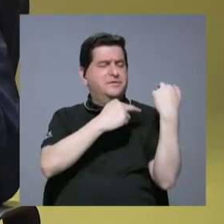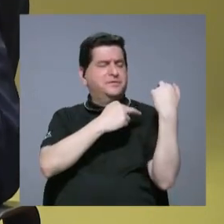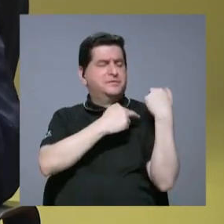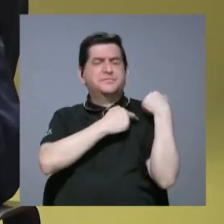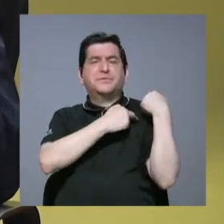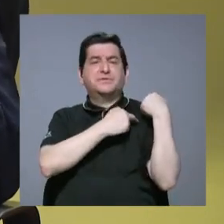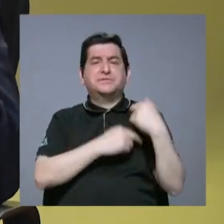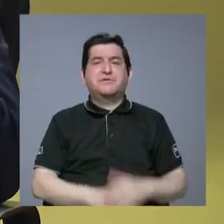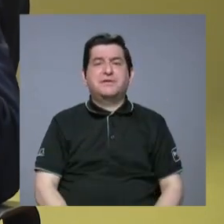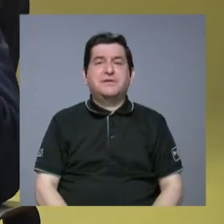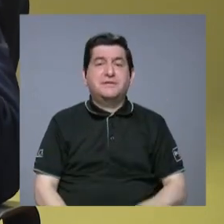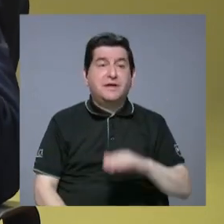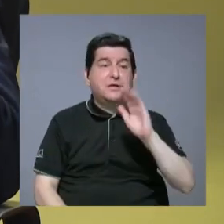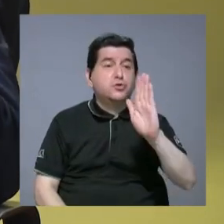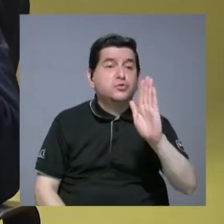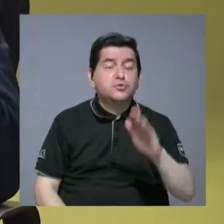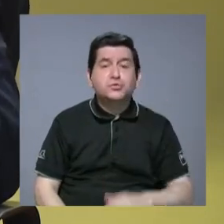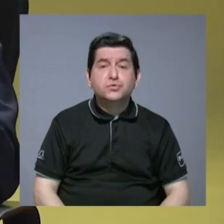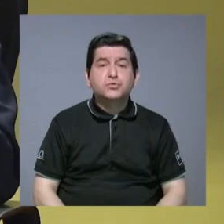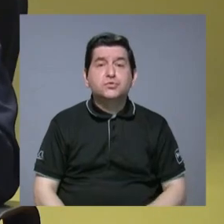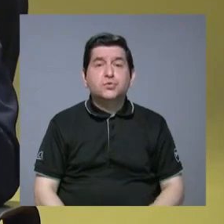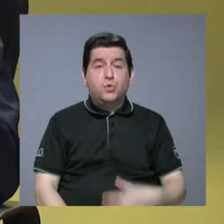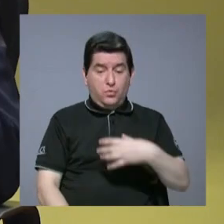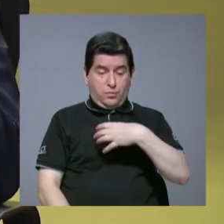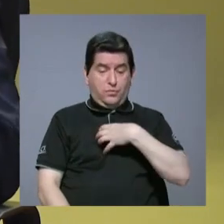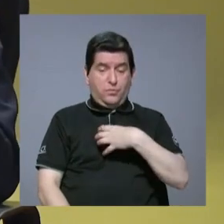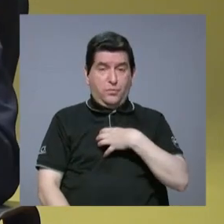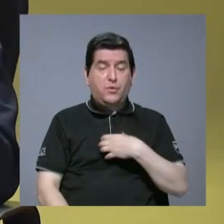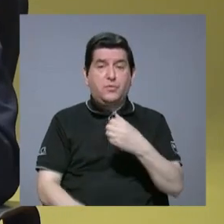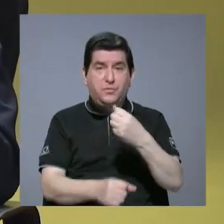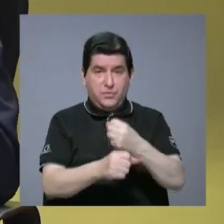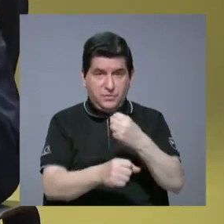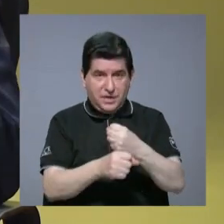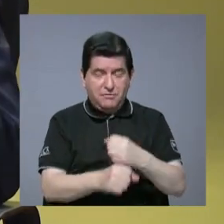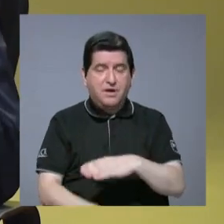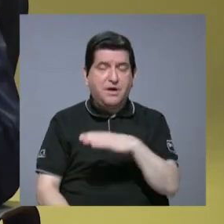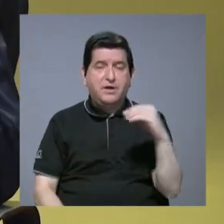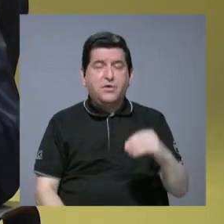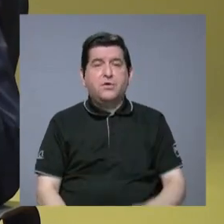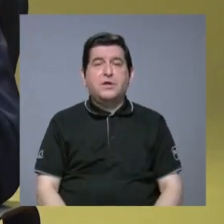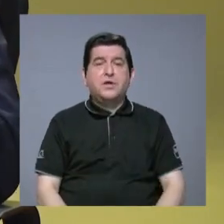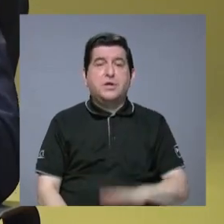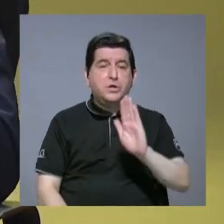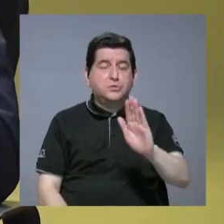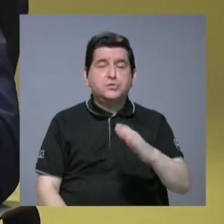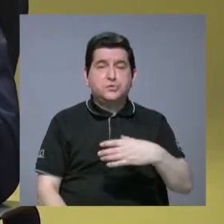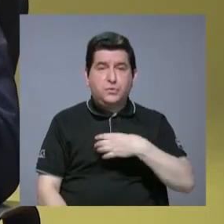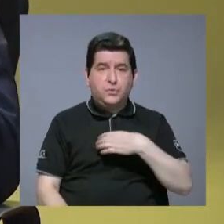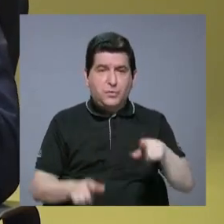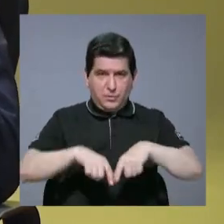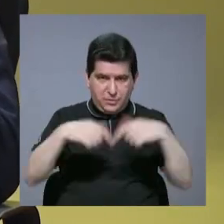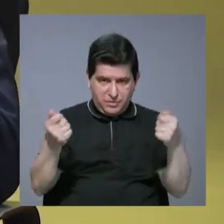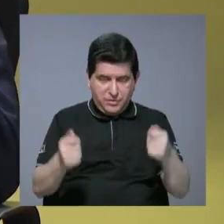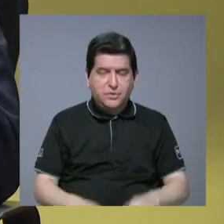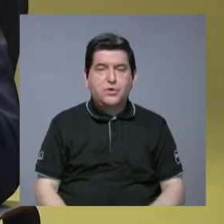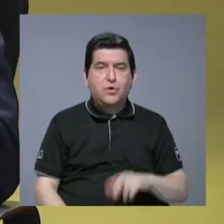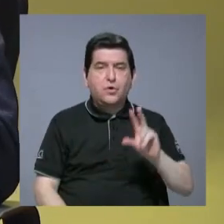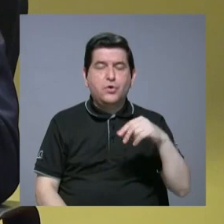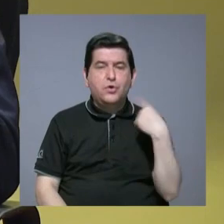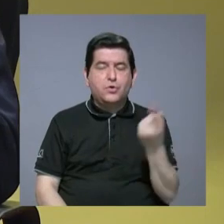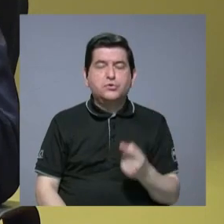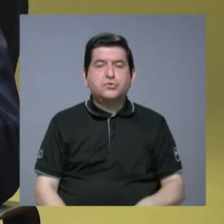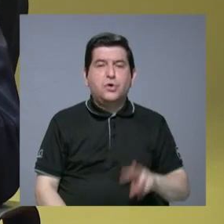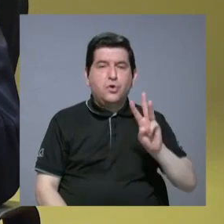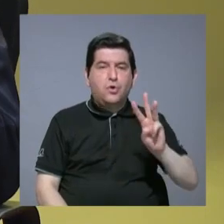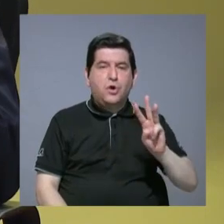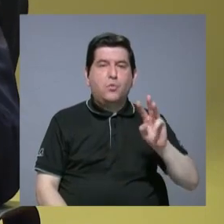responsabilidades de su propiedad y del cargo que ocupaba. No solo en el caso de Watergate, sino